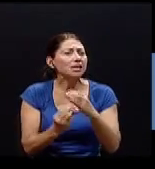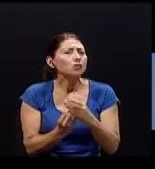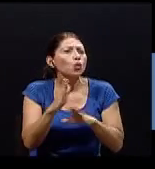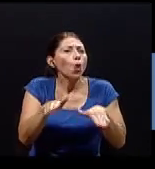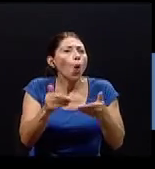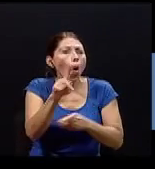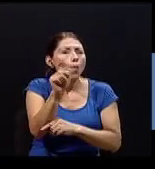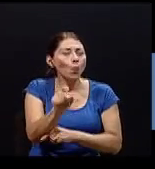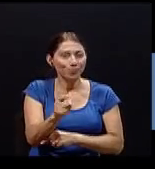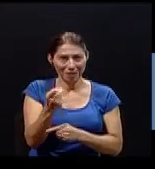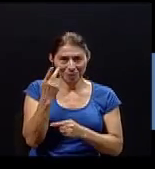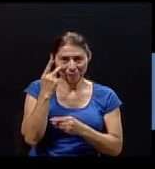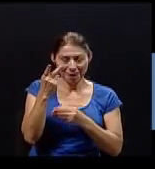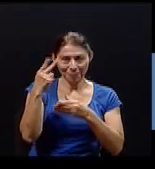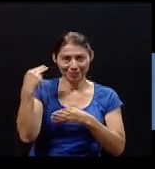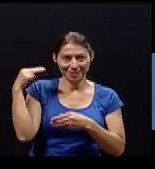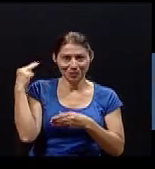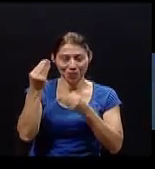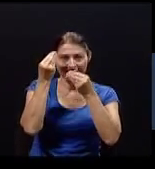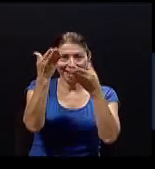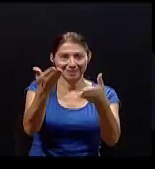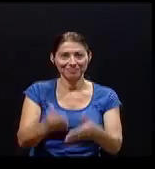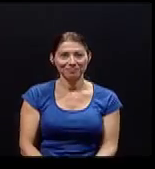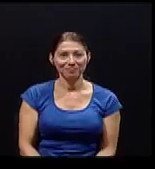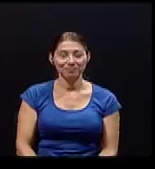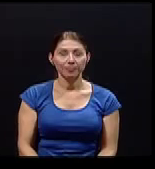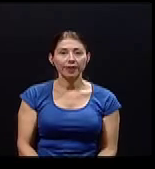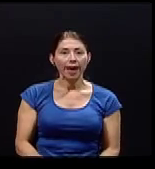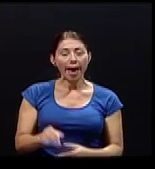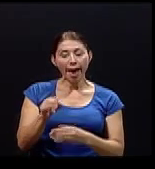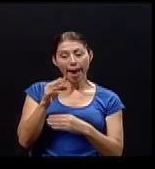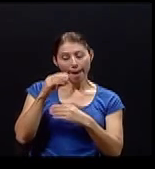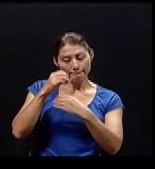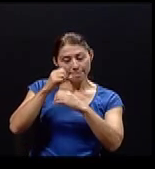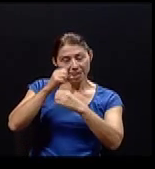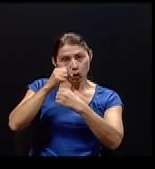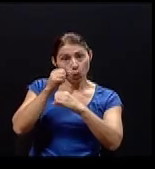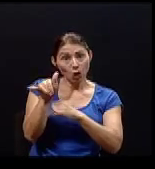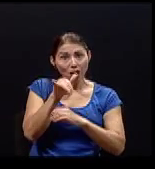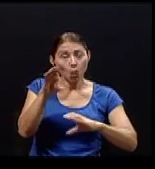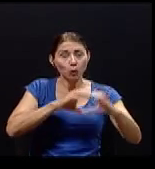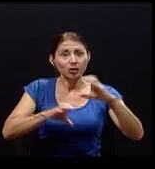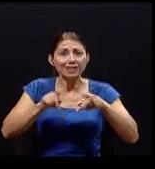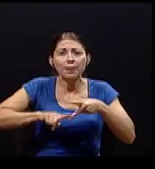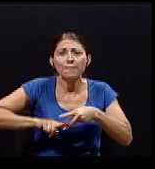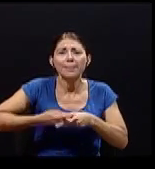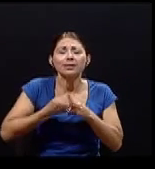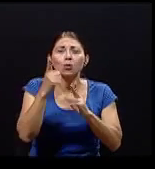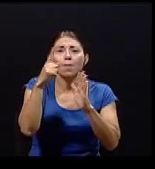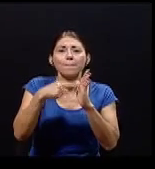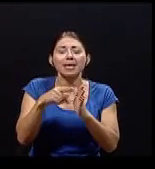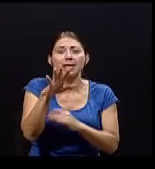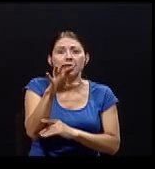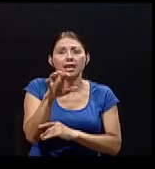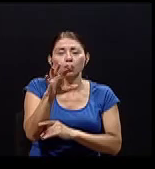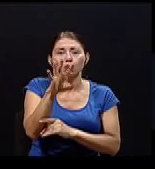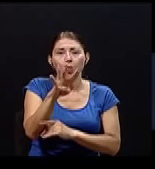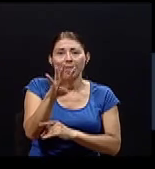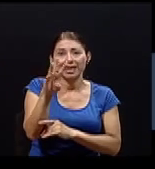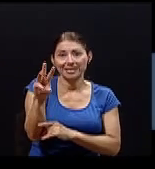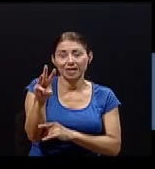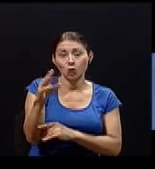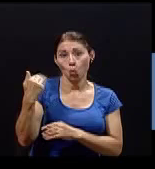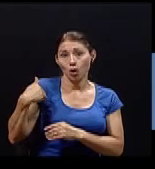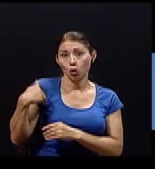Aquí algunos detalles de su historia. La microbiología como ciencia se empezó a gestar desde 1546,